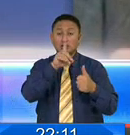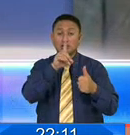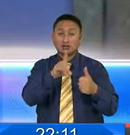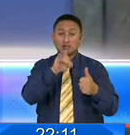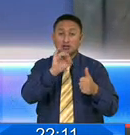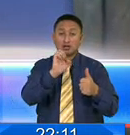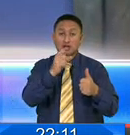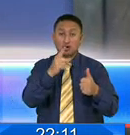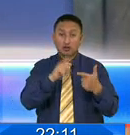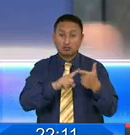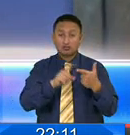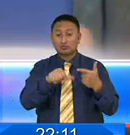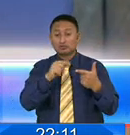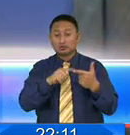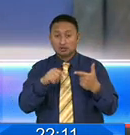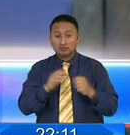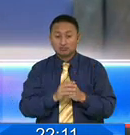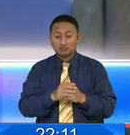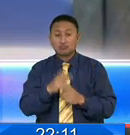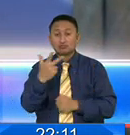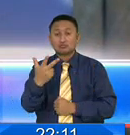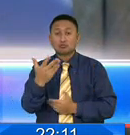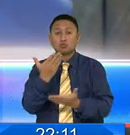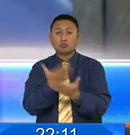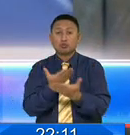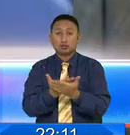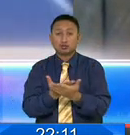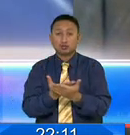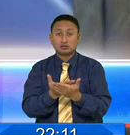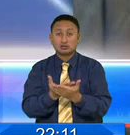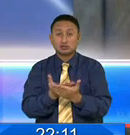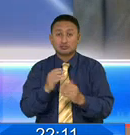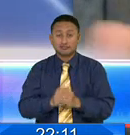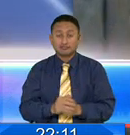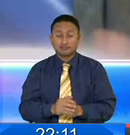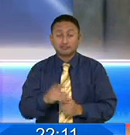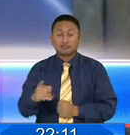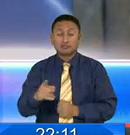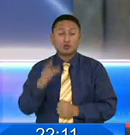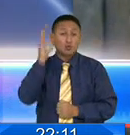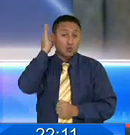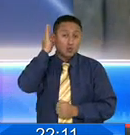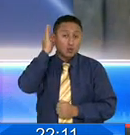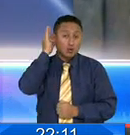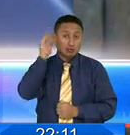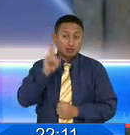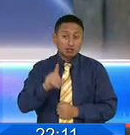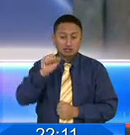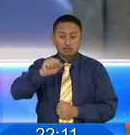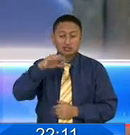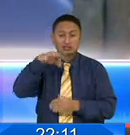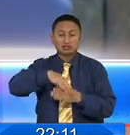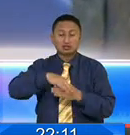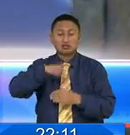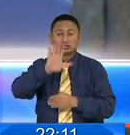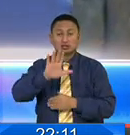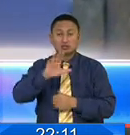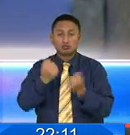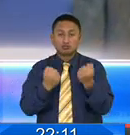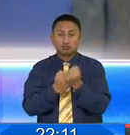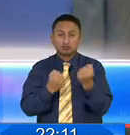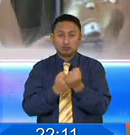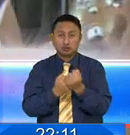Chiriboga, la siguiente moción planteada fue de Mireya, y pues ella fue quien tuvo 5 votos de los 9 que conformamos la